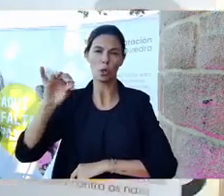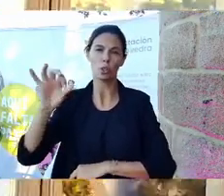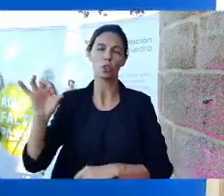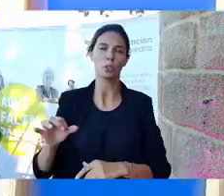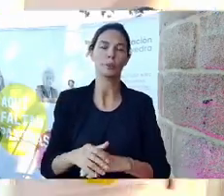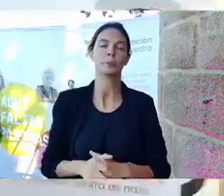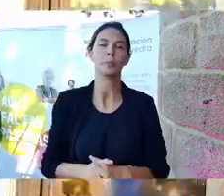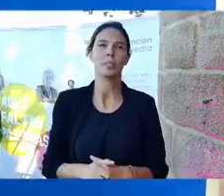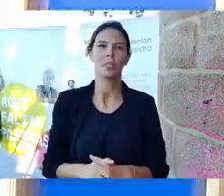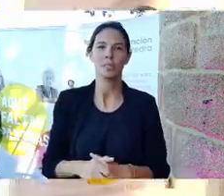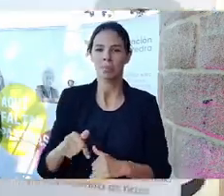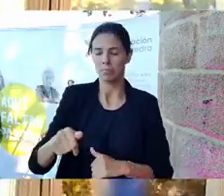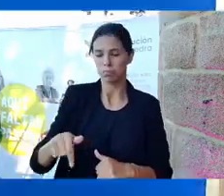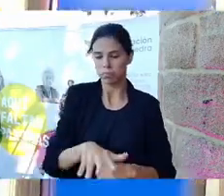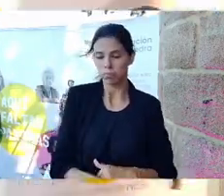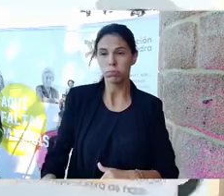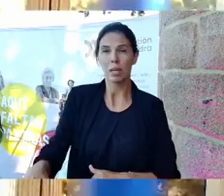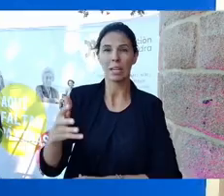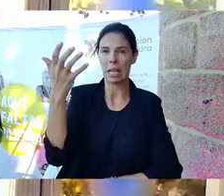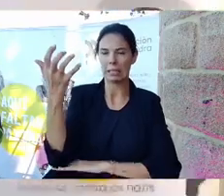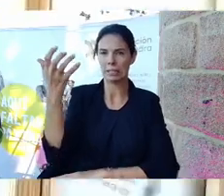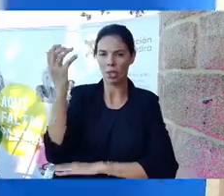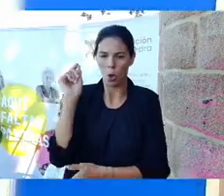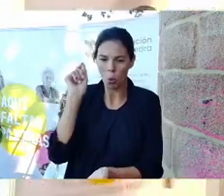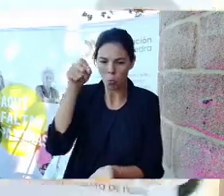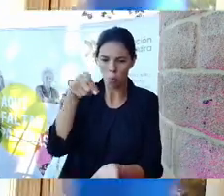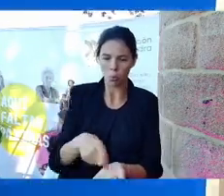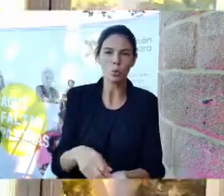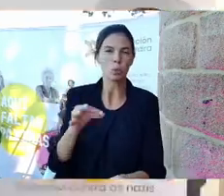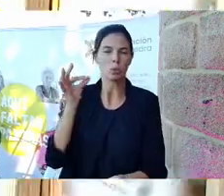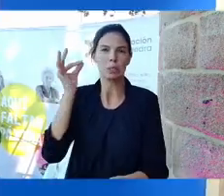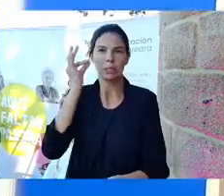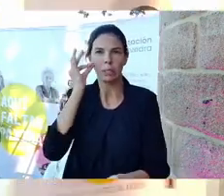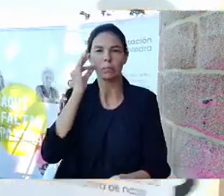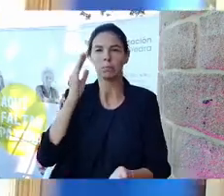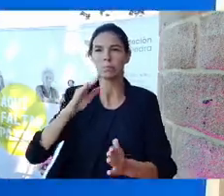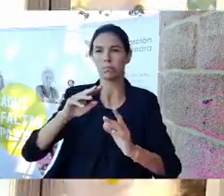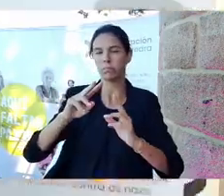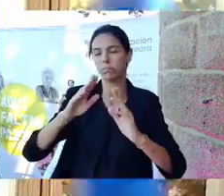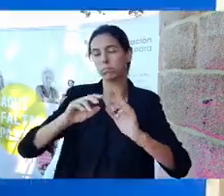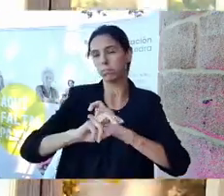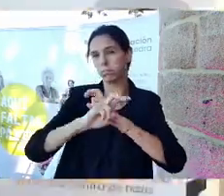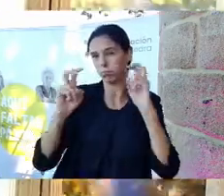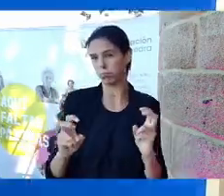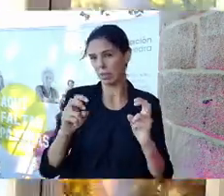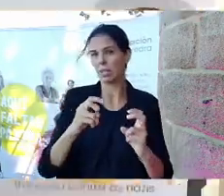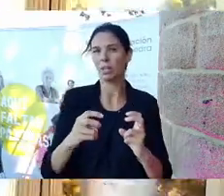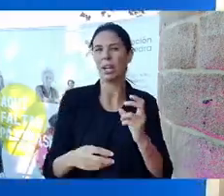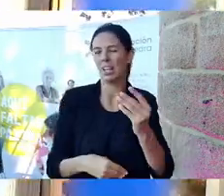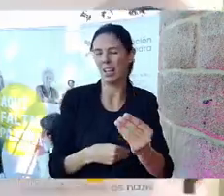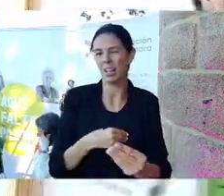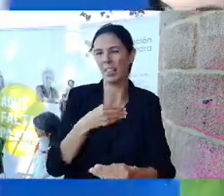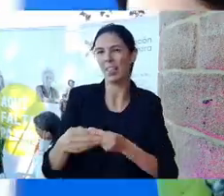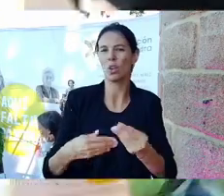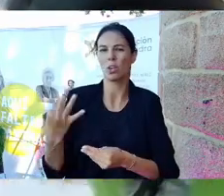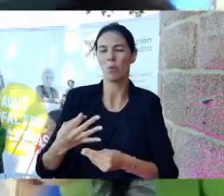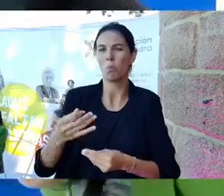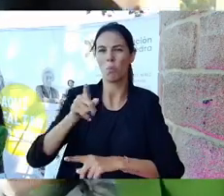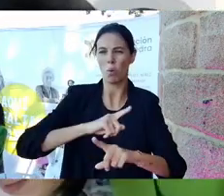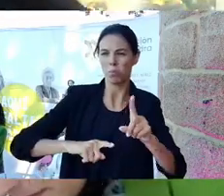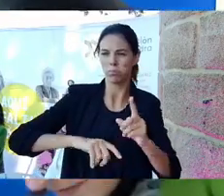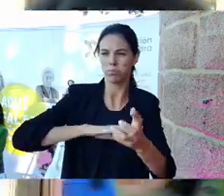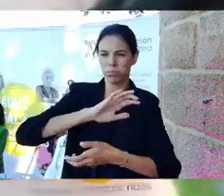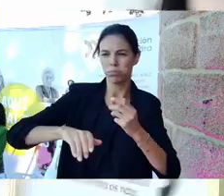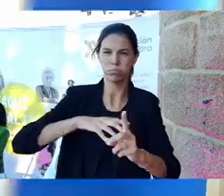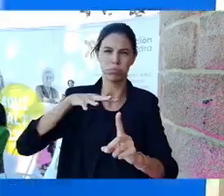Sobroso, que é un dos puntos onde ela foi asediada, onde sufriu un dos